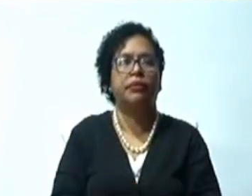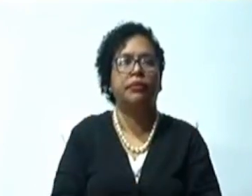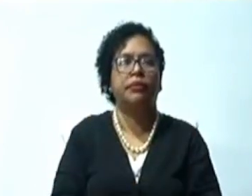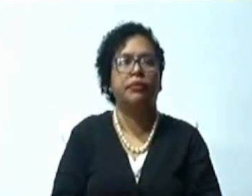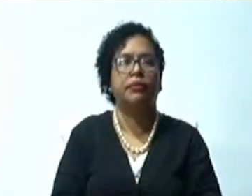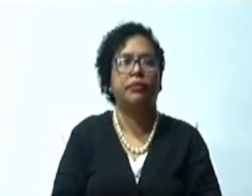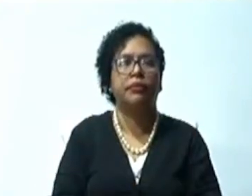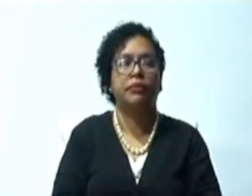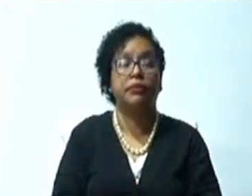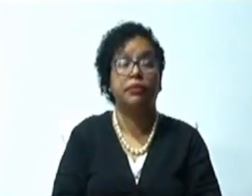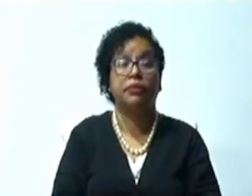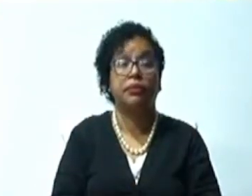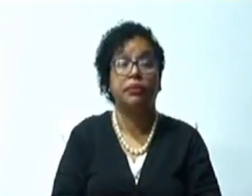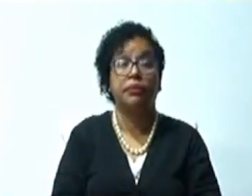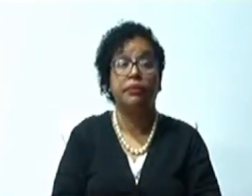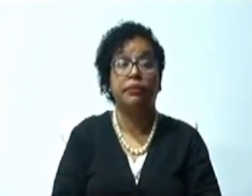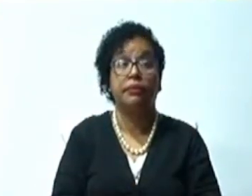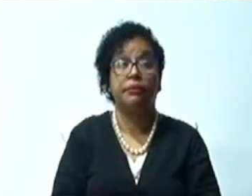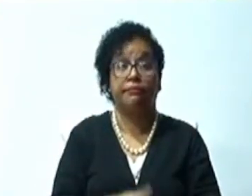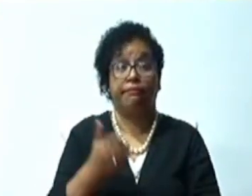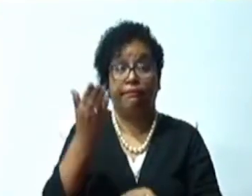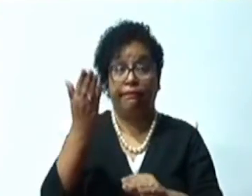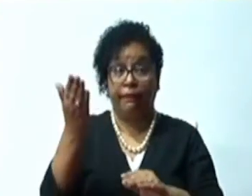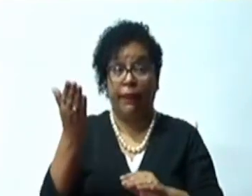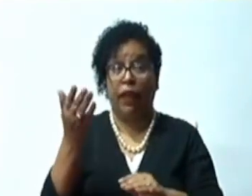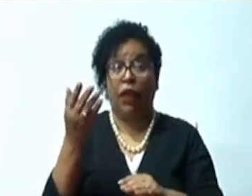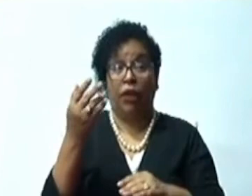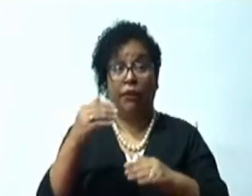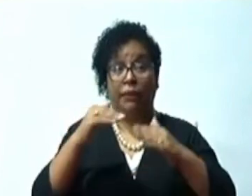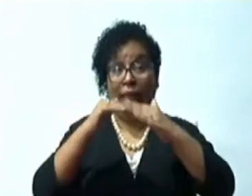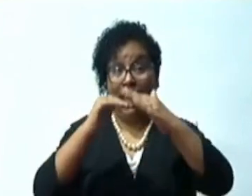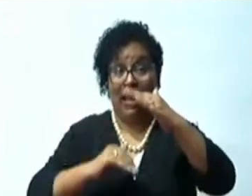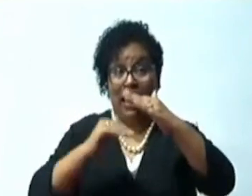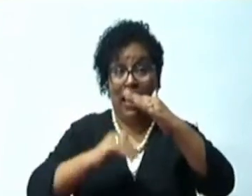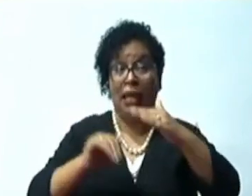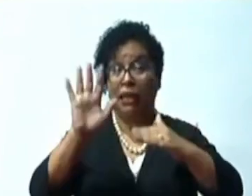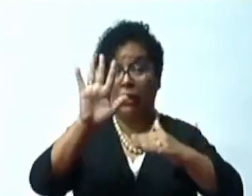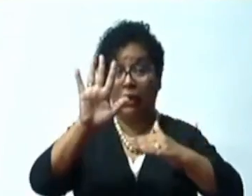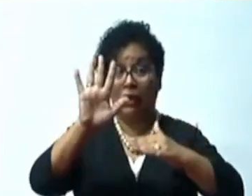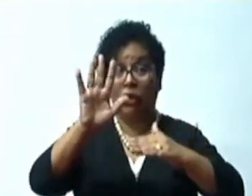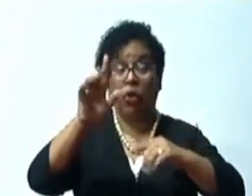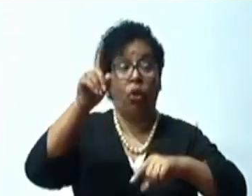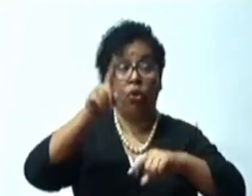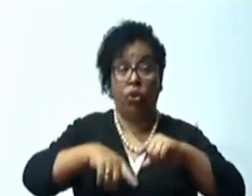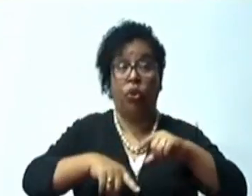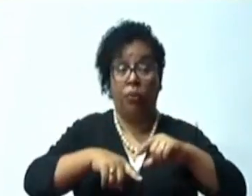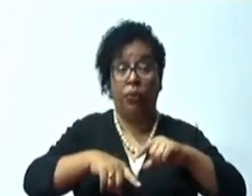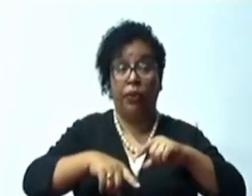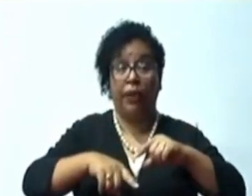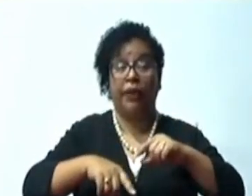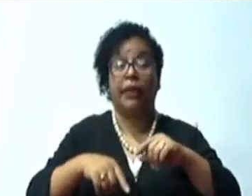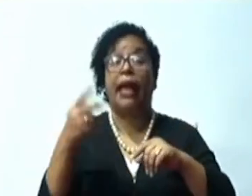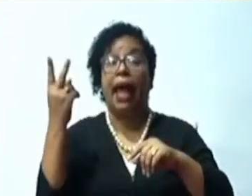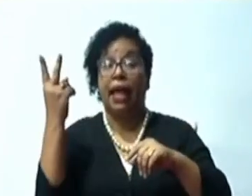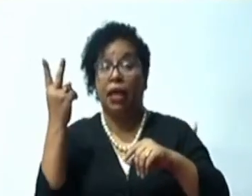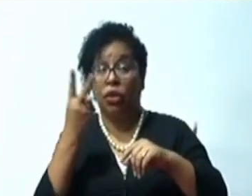como es no menos de 5 y hay 2 del sector privado, hay 3 que por lo